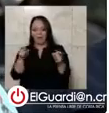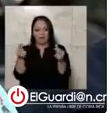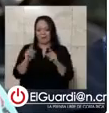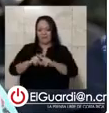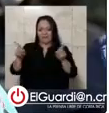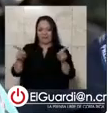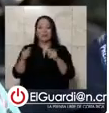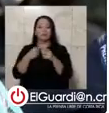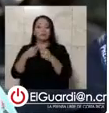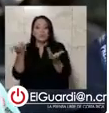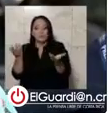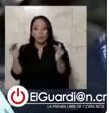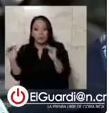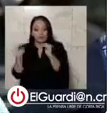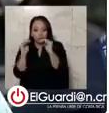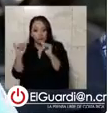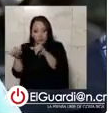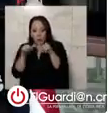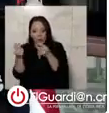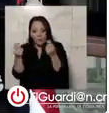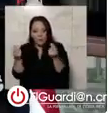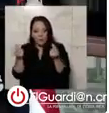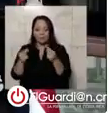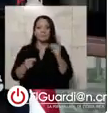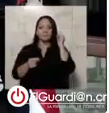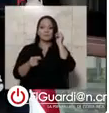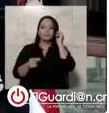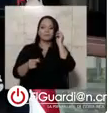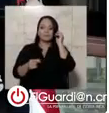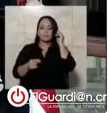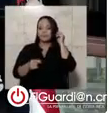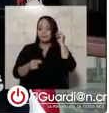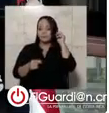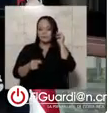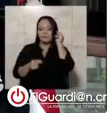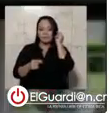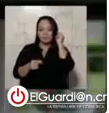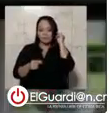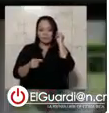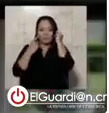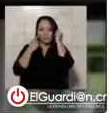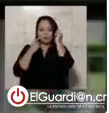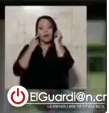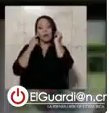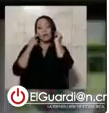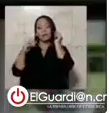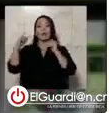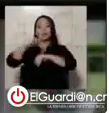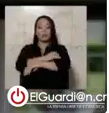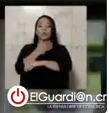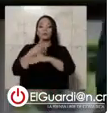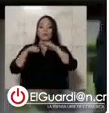se puede establecer igual para los dos. Gracias. El aeropuerto tiene una base especial, eso lo establece la ley, se dieron